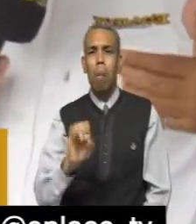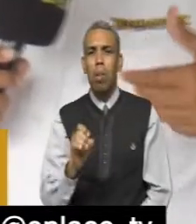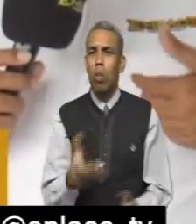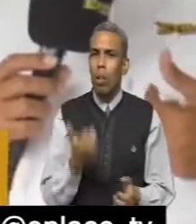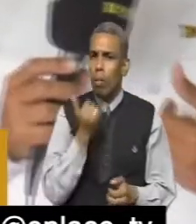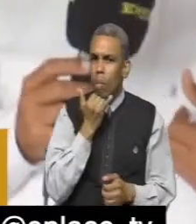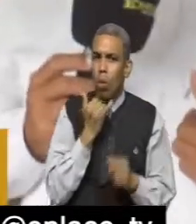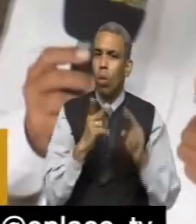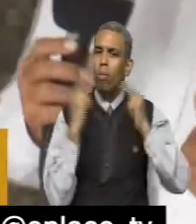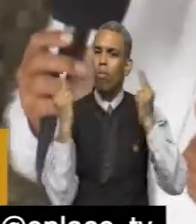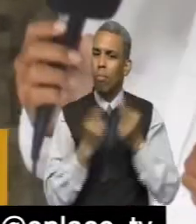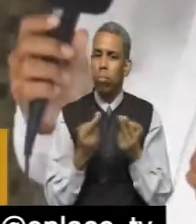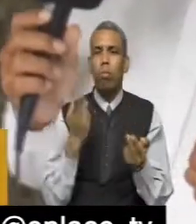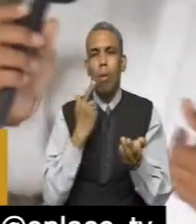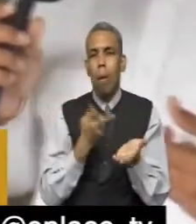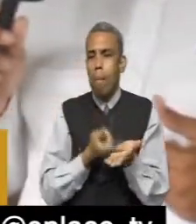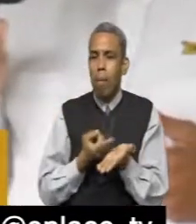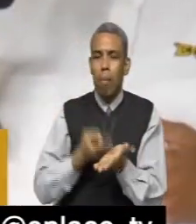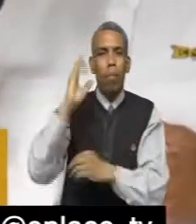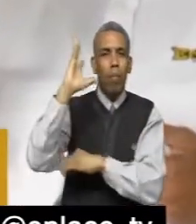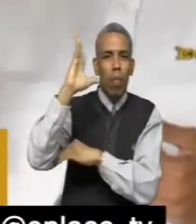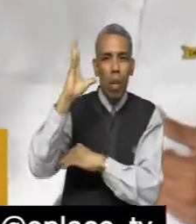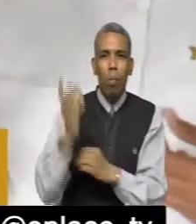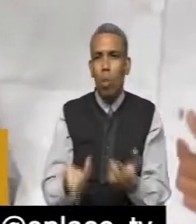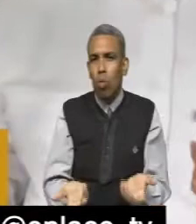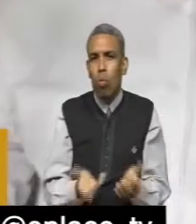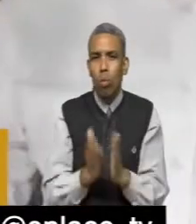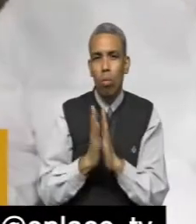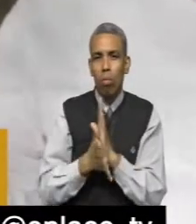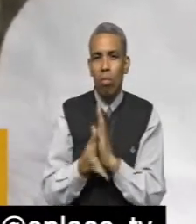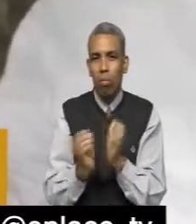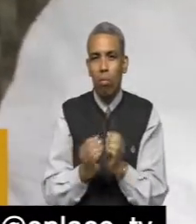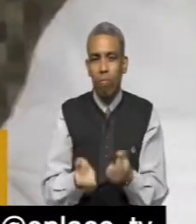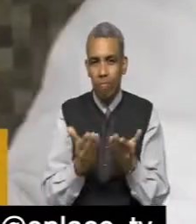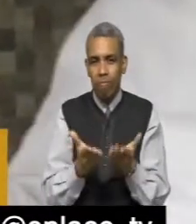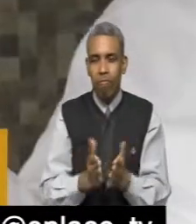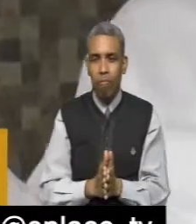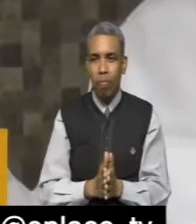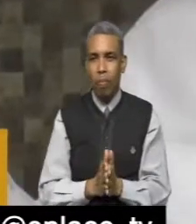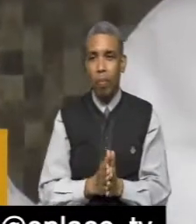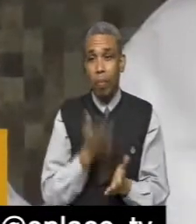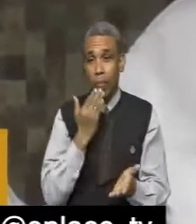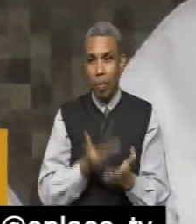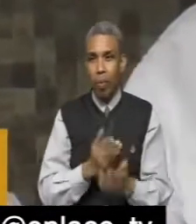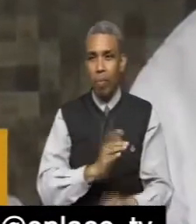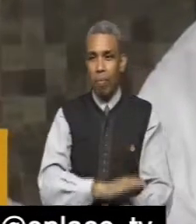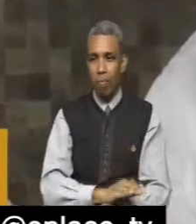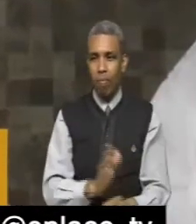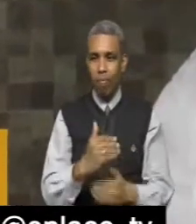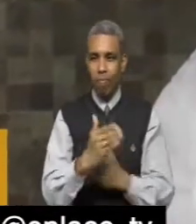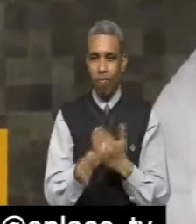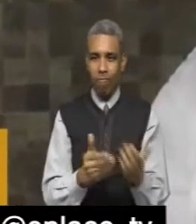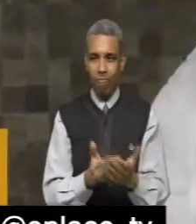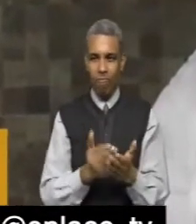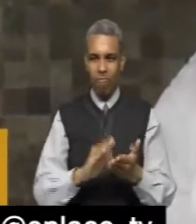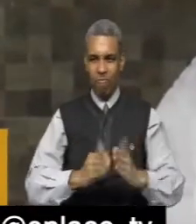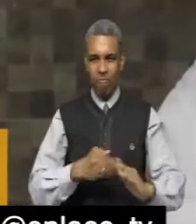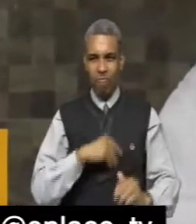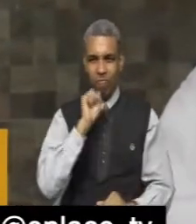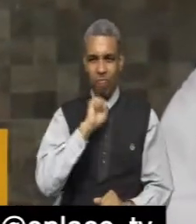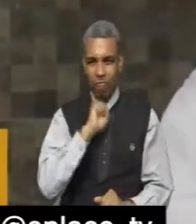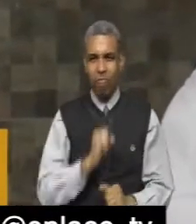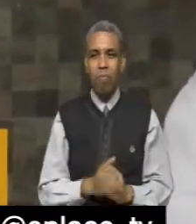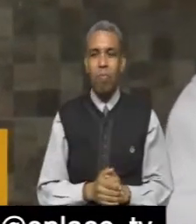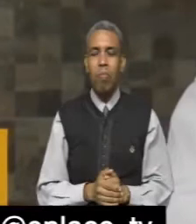denominada Colombia Libre de Fracking. ¿Cuáles son las conclusiones? Con las buenas tardes, Óscar. Muy buenas tardes, Pedro. Muy buenas tardes, televidentes. Pues no, concluimos